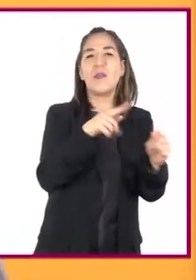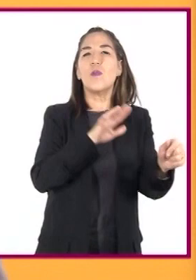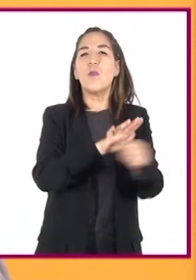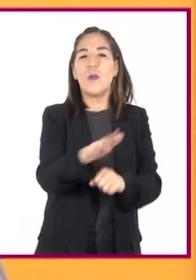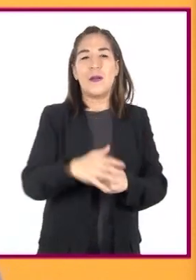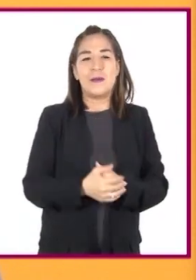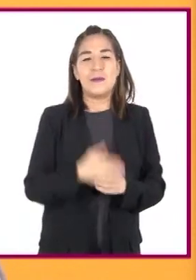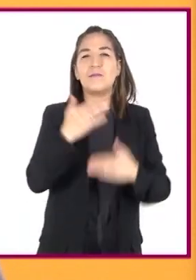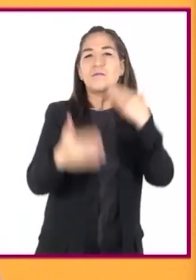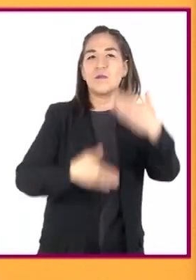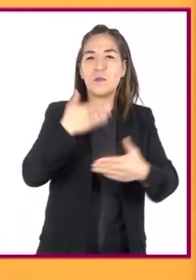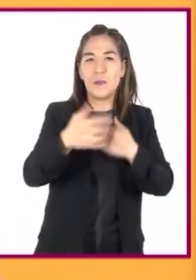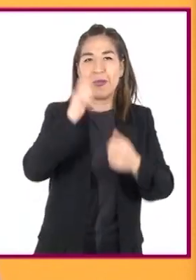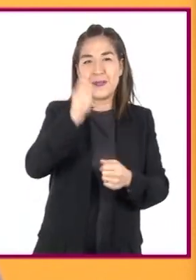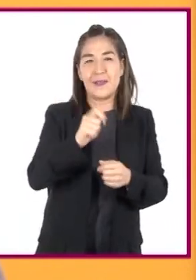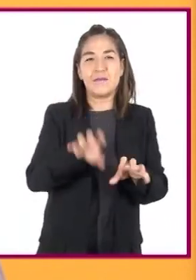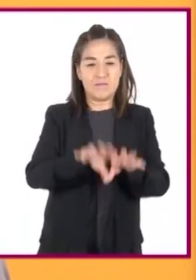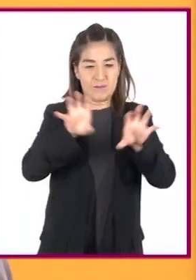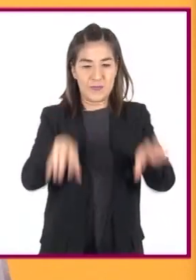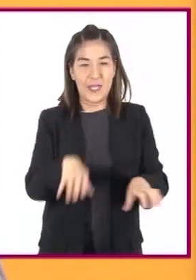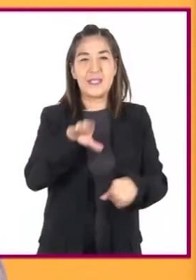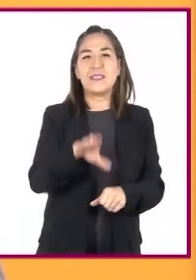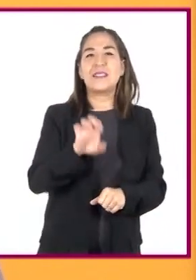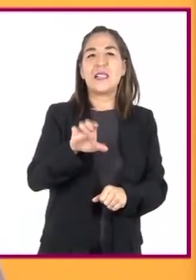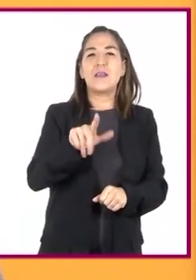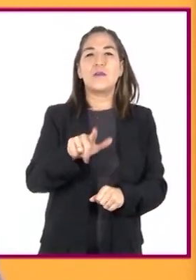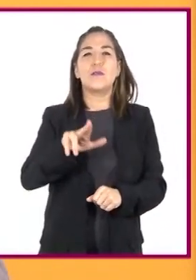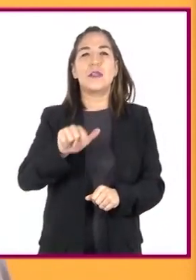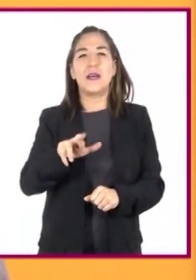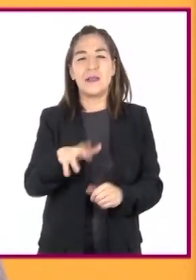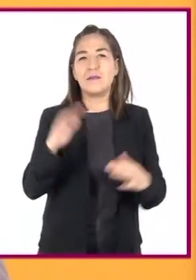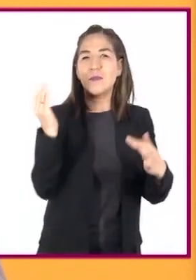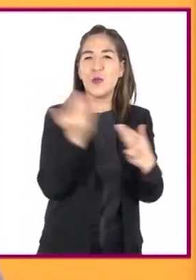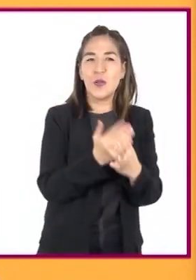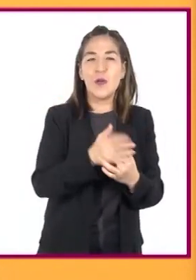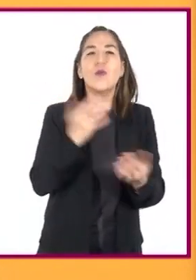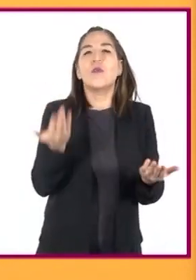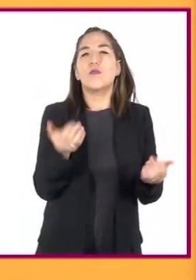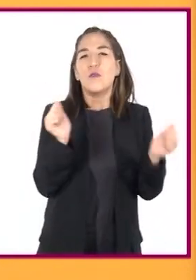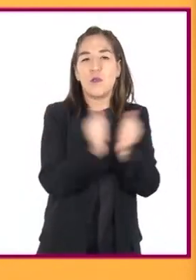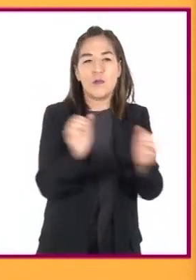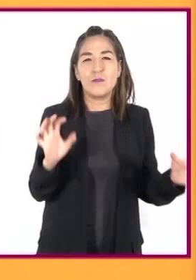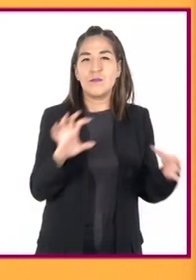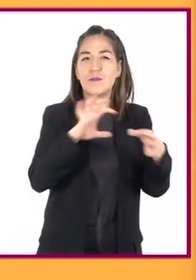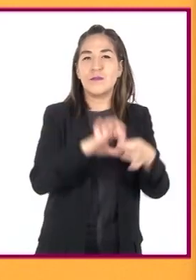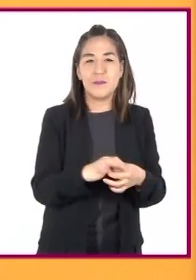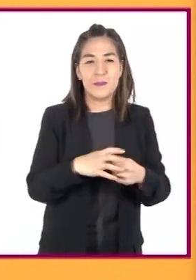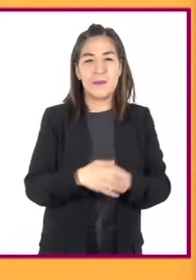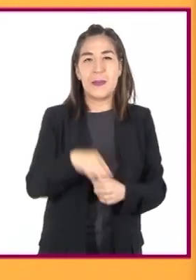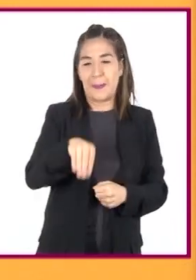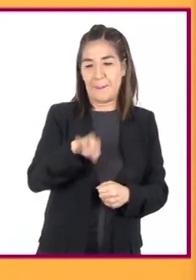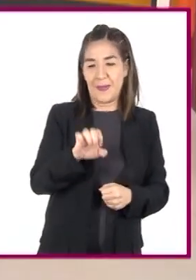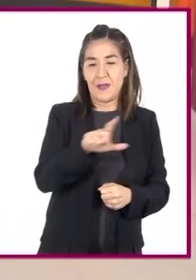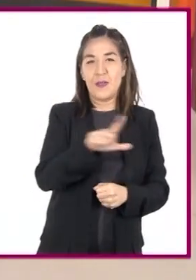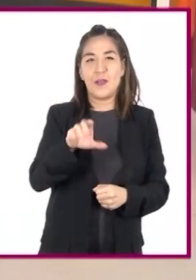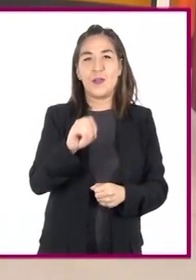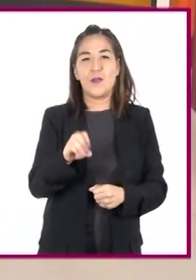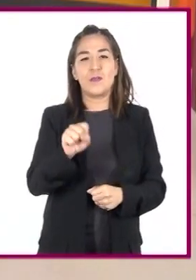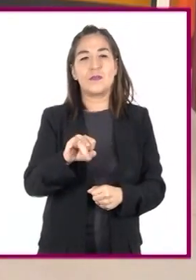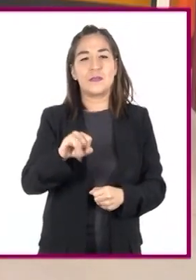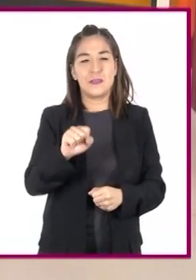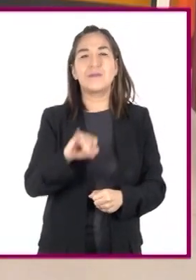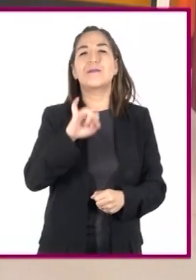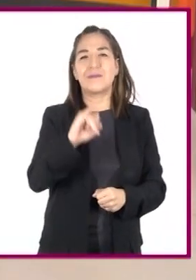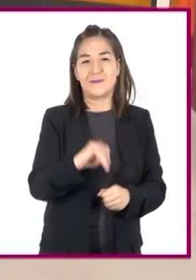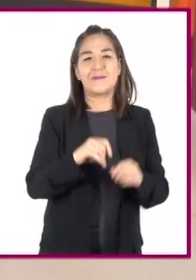al proceso de división celular, específicamente lo relacionado a la meiosis.